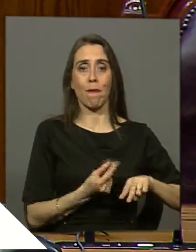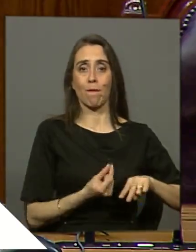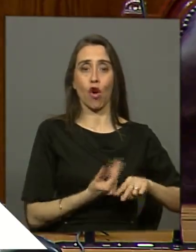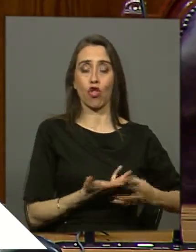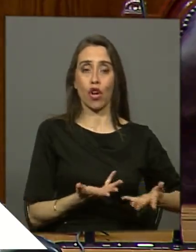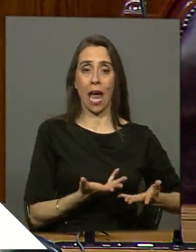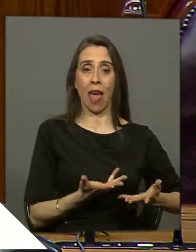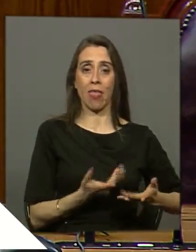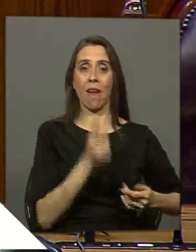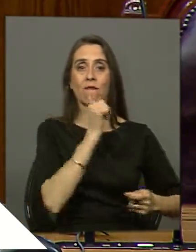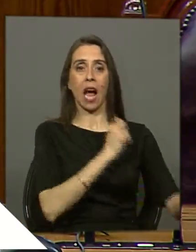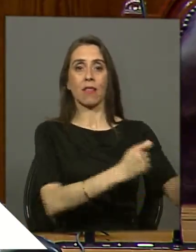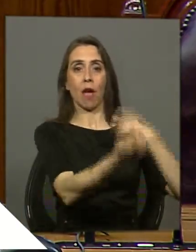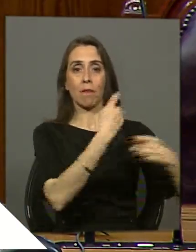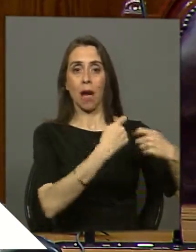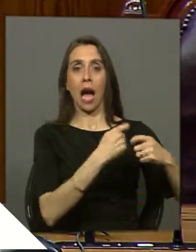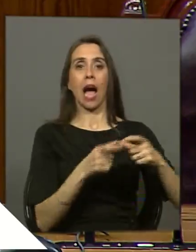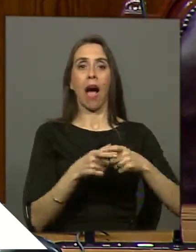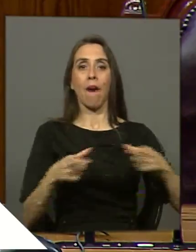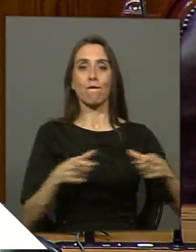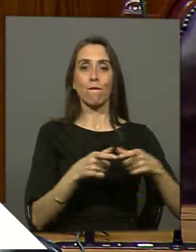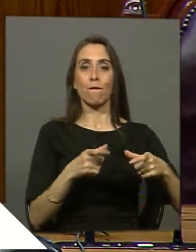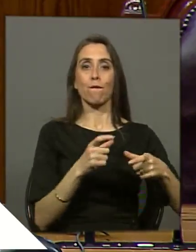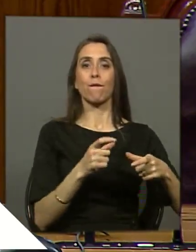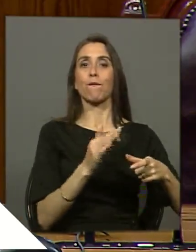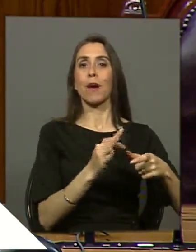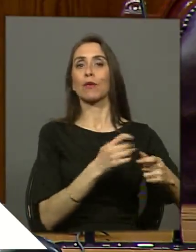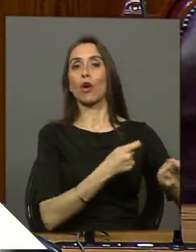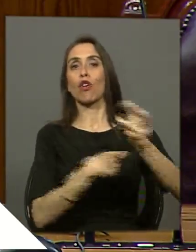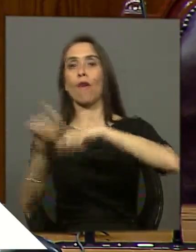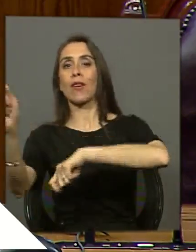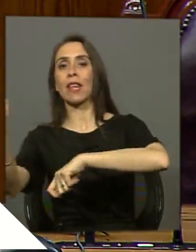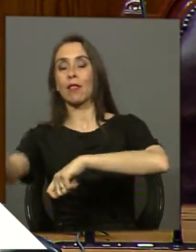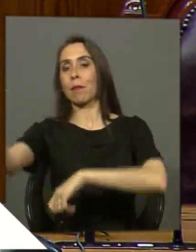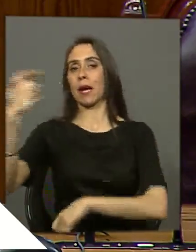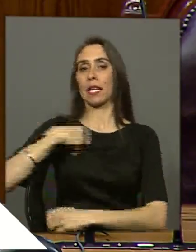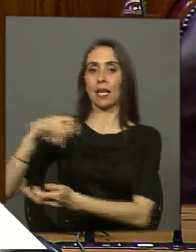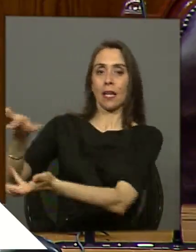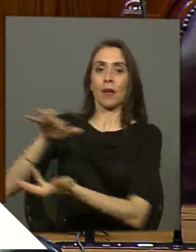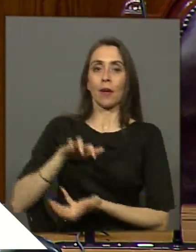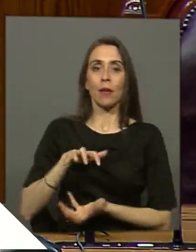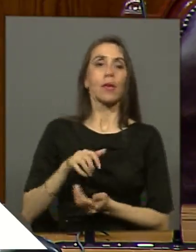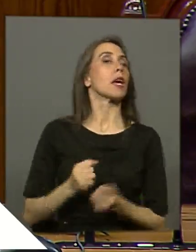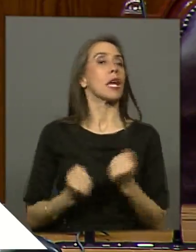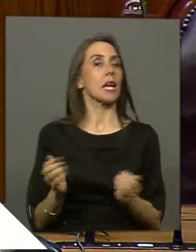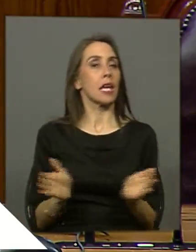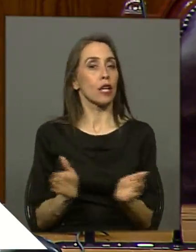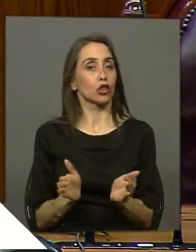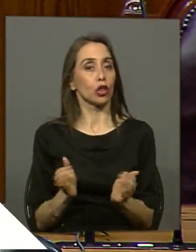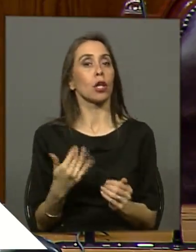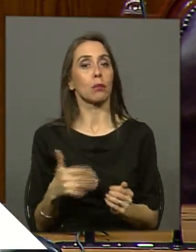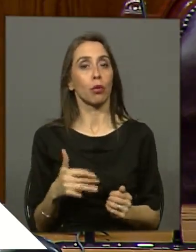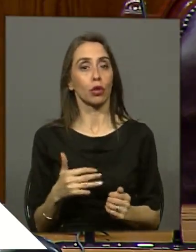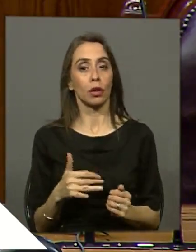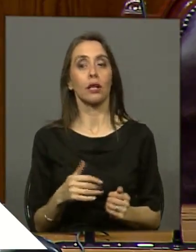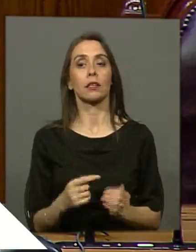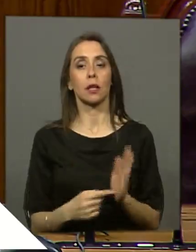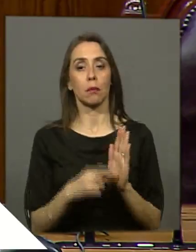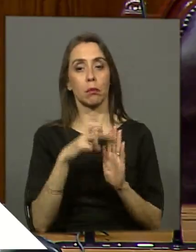es una forma de financiamiento crucial en las pequeñas empresas y lo que hace este proyecto es avanzar